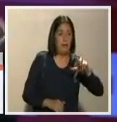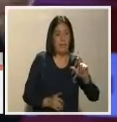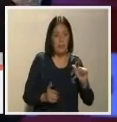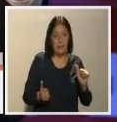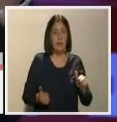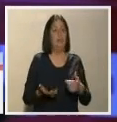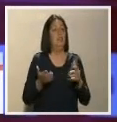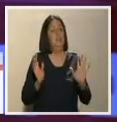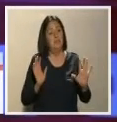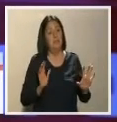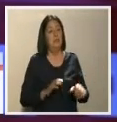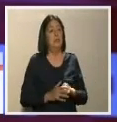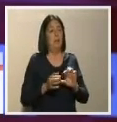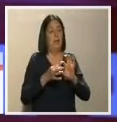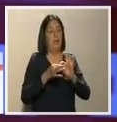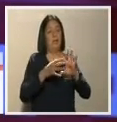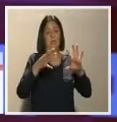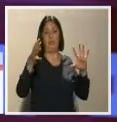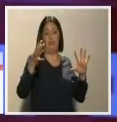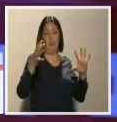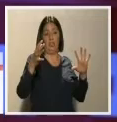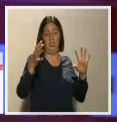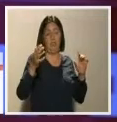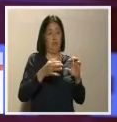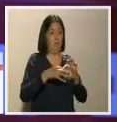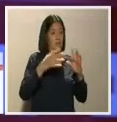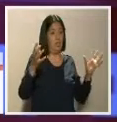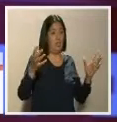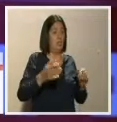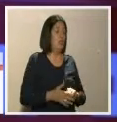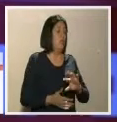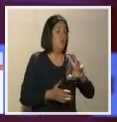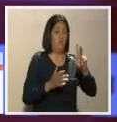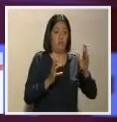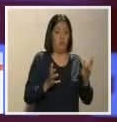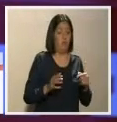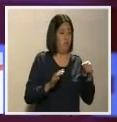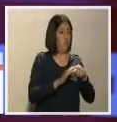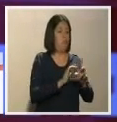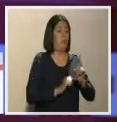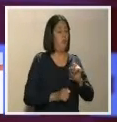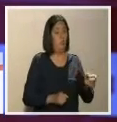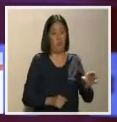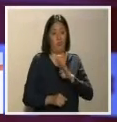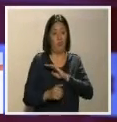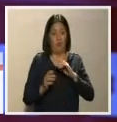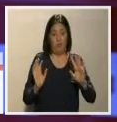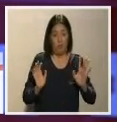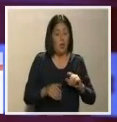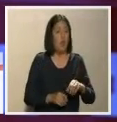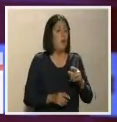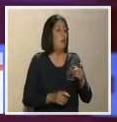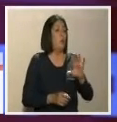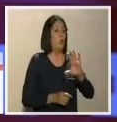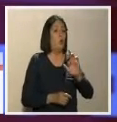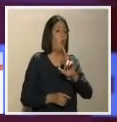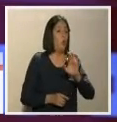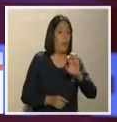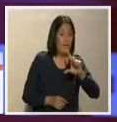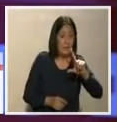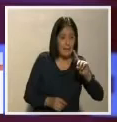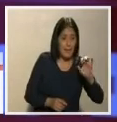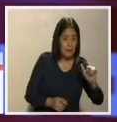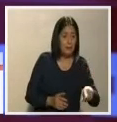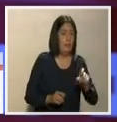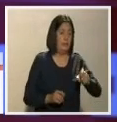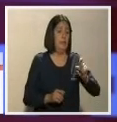van a desconectar los criminales. Yo creo que eso es crueldad. Yo creo que tenemos que tener